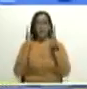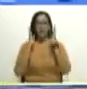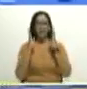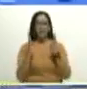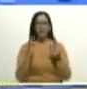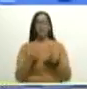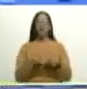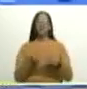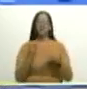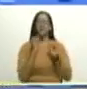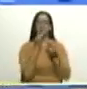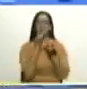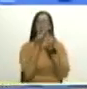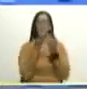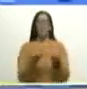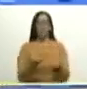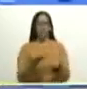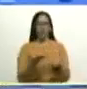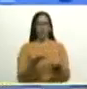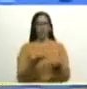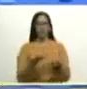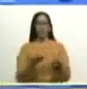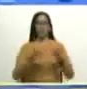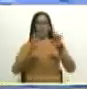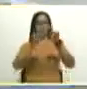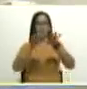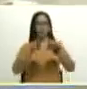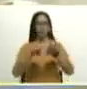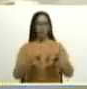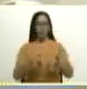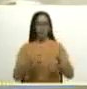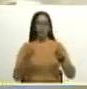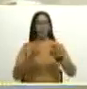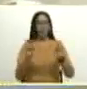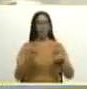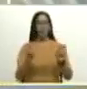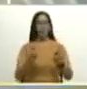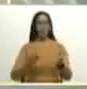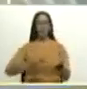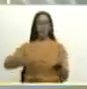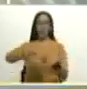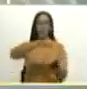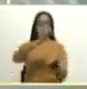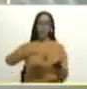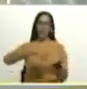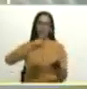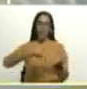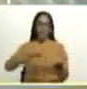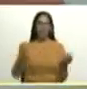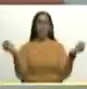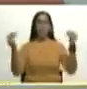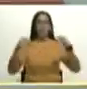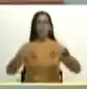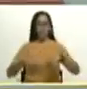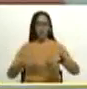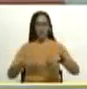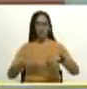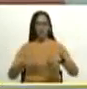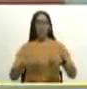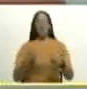y por la calidad de los documentos y temas que hemos firmado y que hemos acordado.